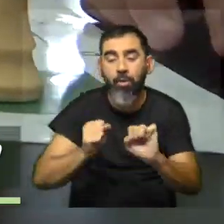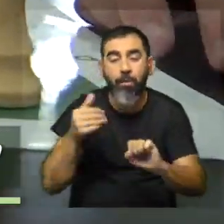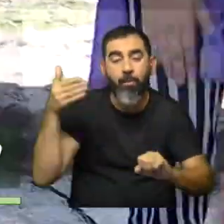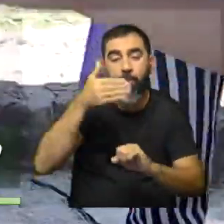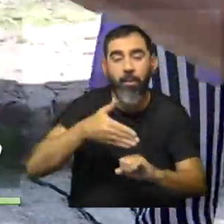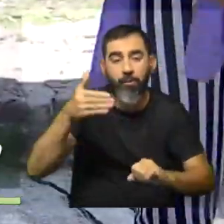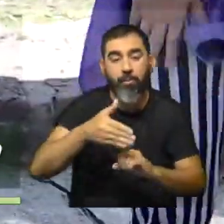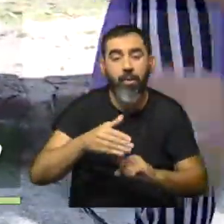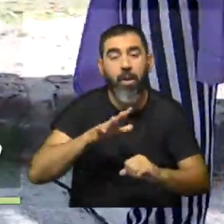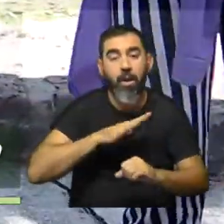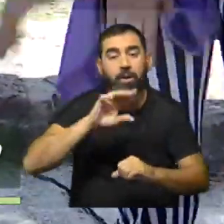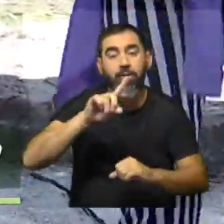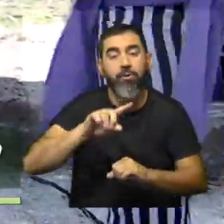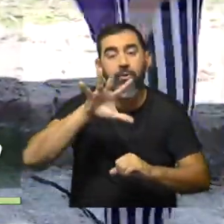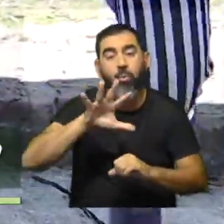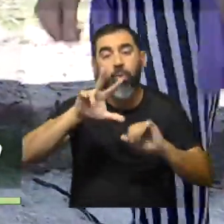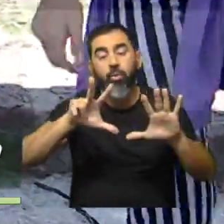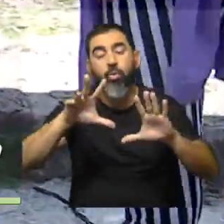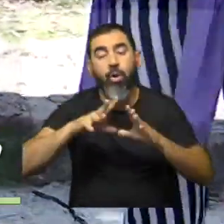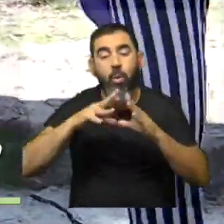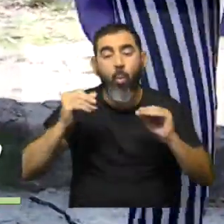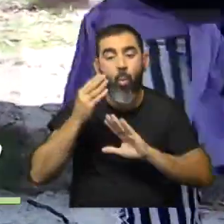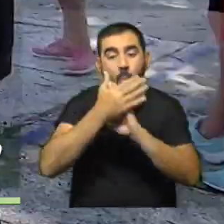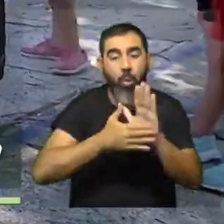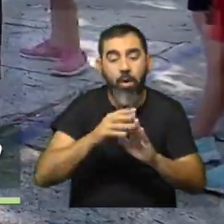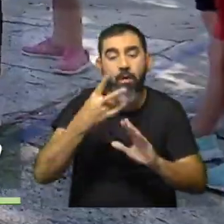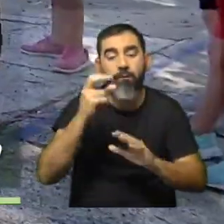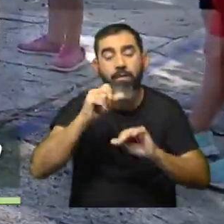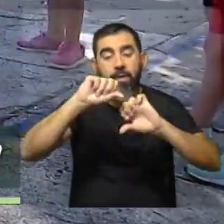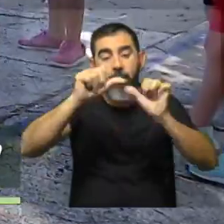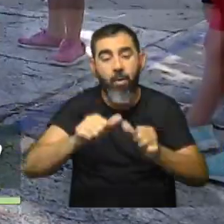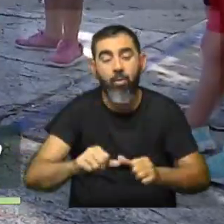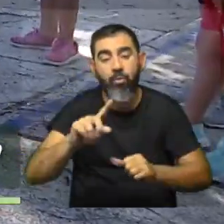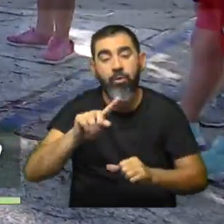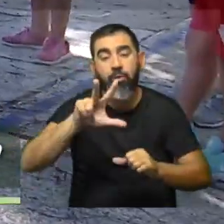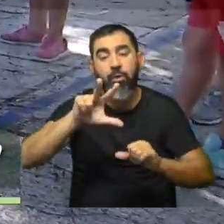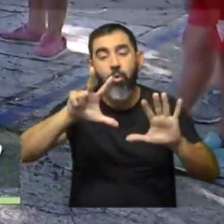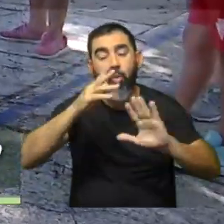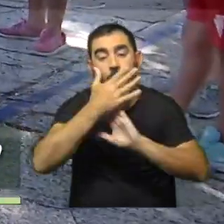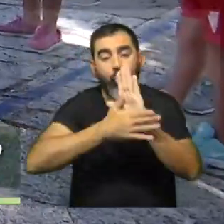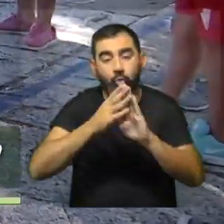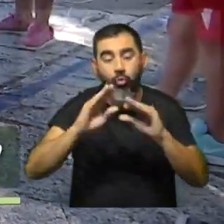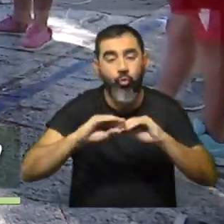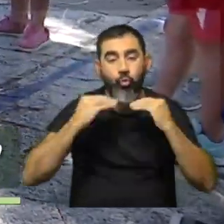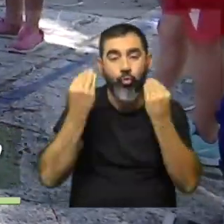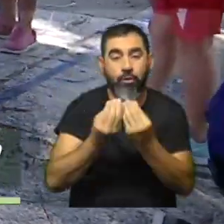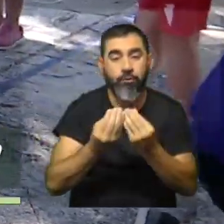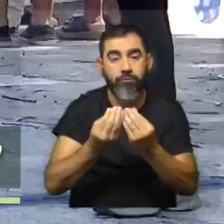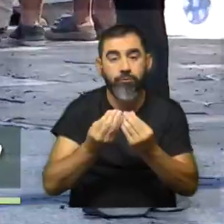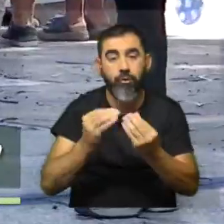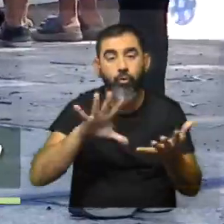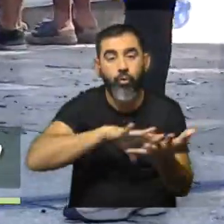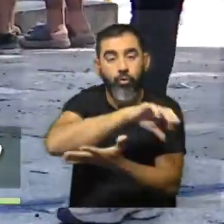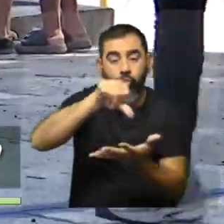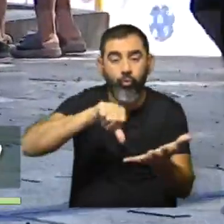Son 158 escuelas a nivel país, 20 Maldonado y 138 el resto, y tenemos que decir que en todas las